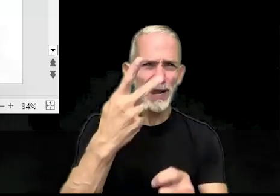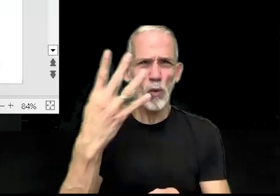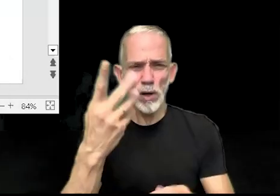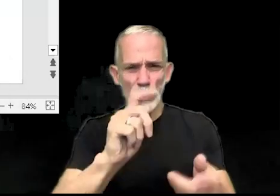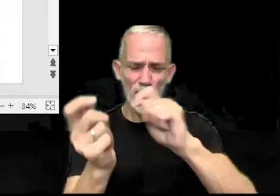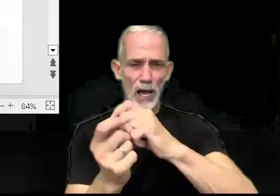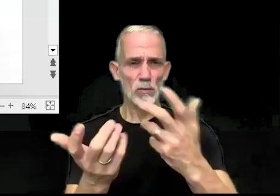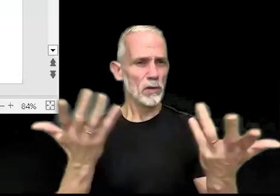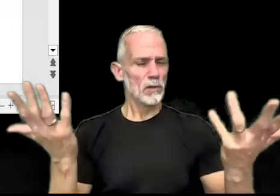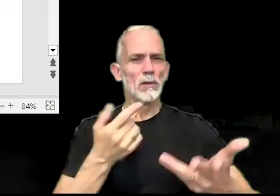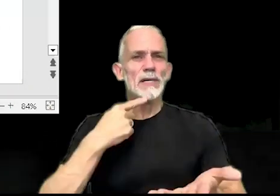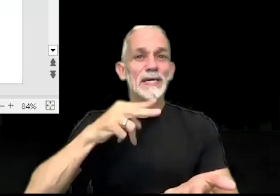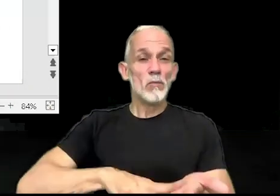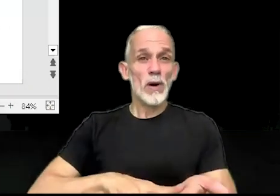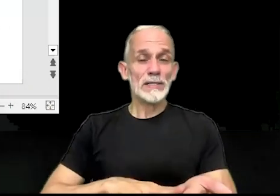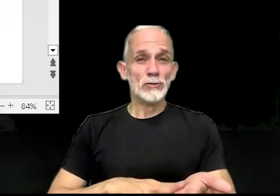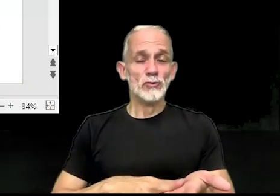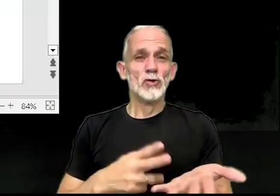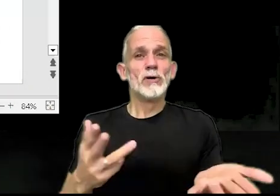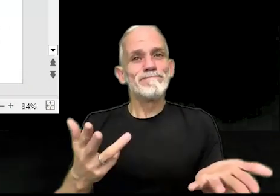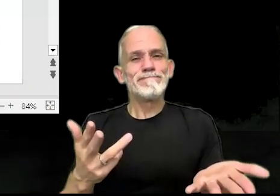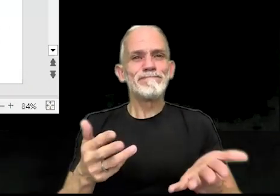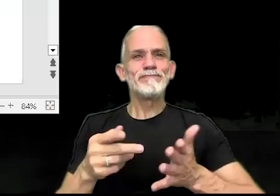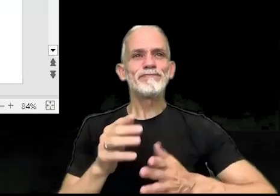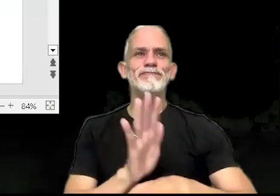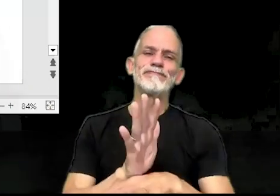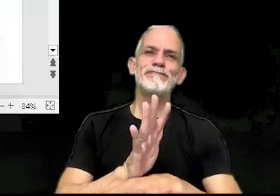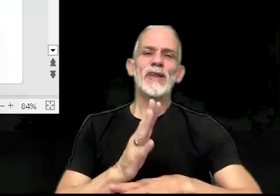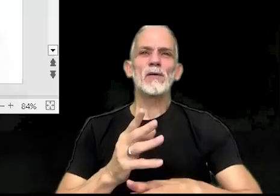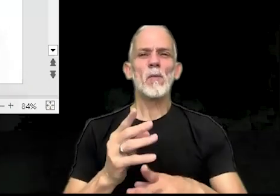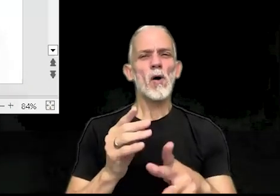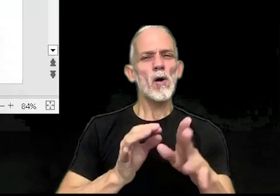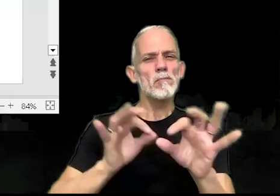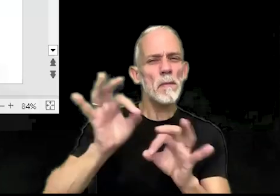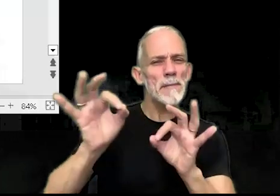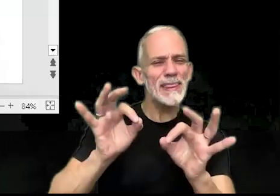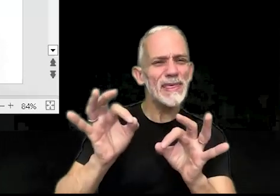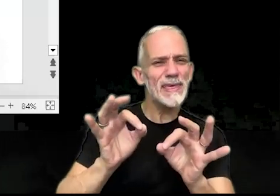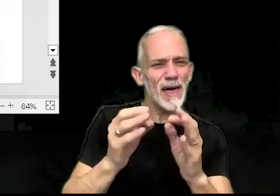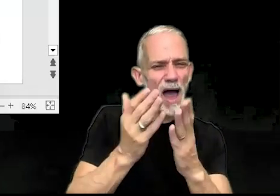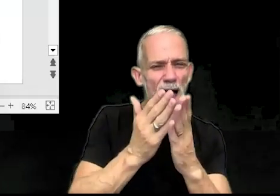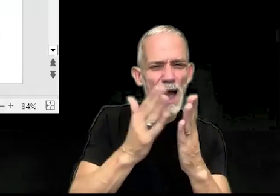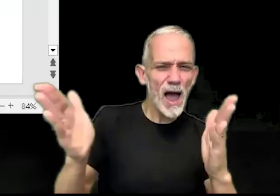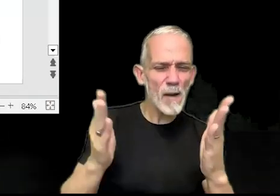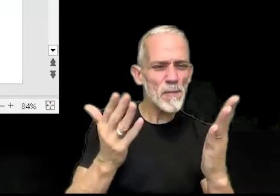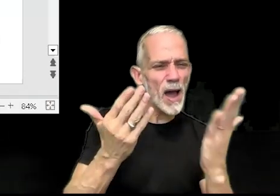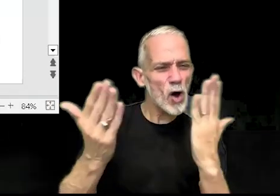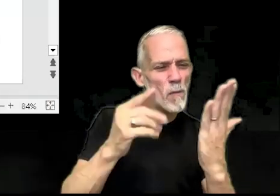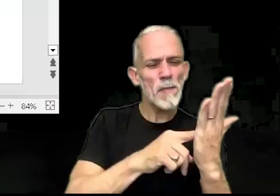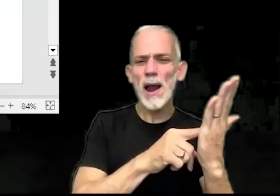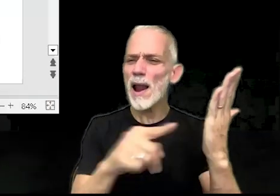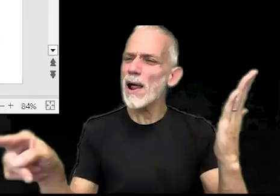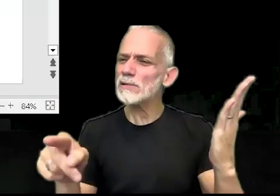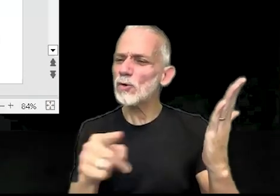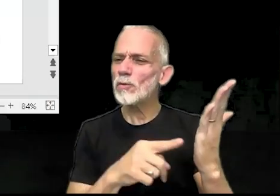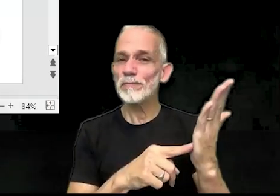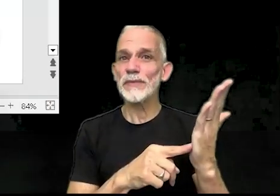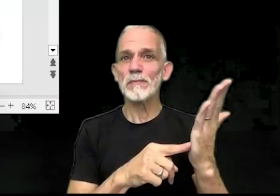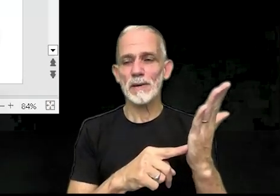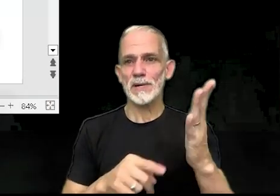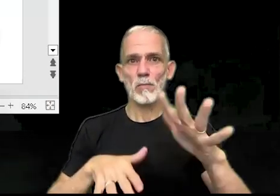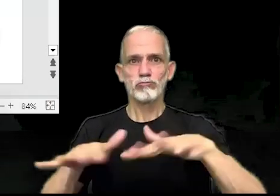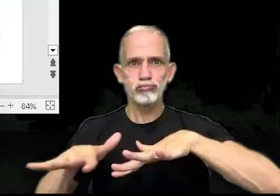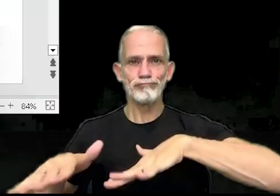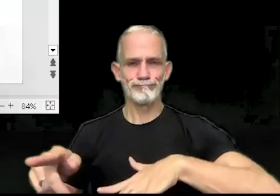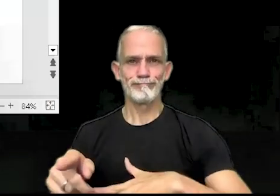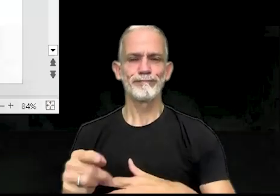Es un impuesto que se utiliza como, digamos, parámetro para poder, digamos,